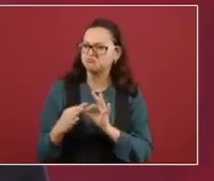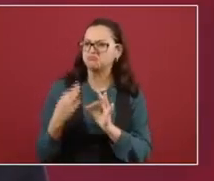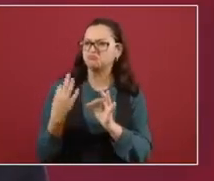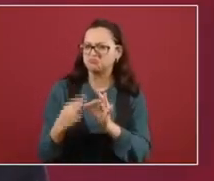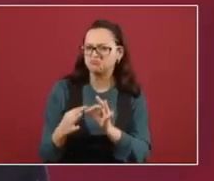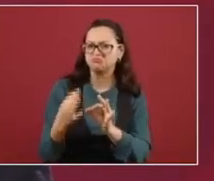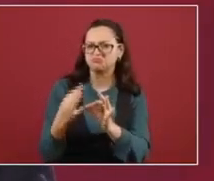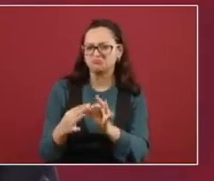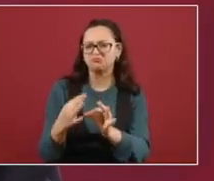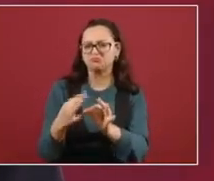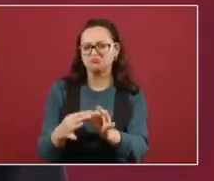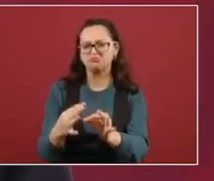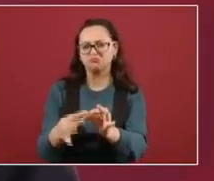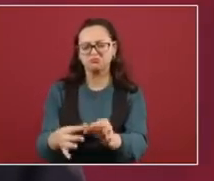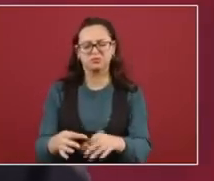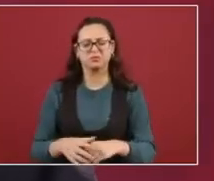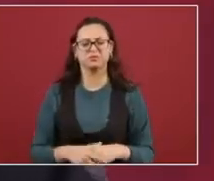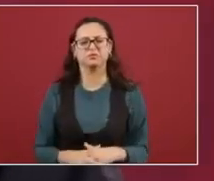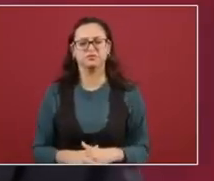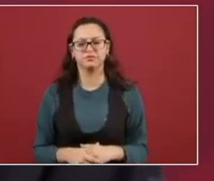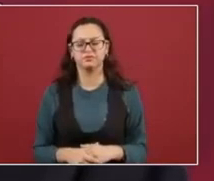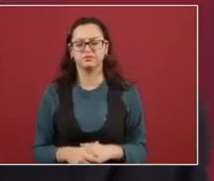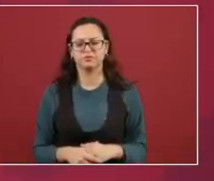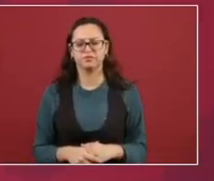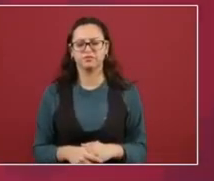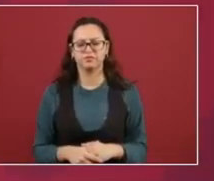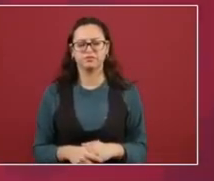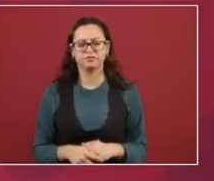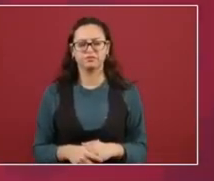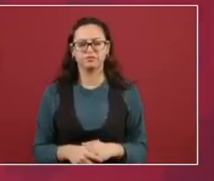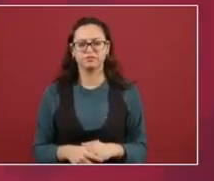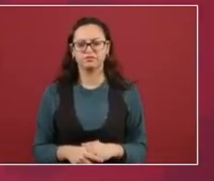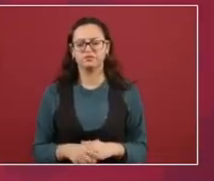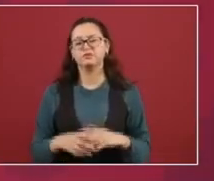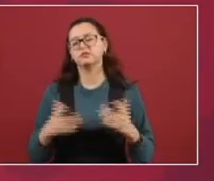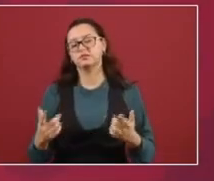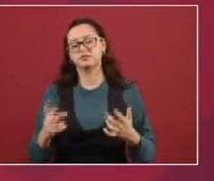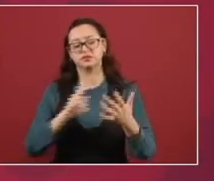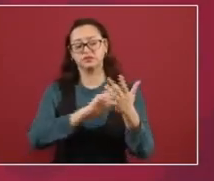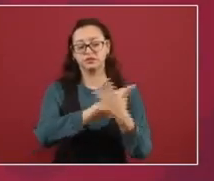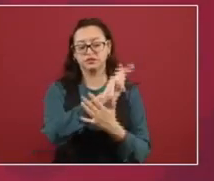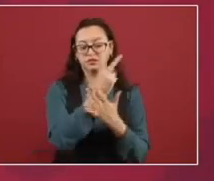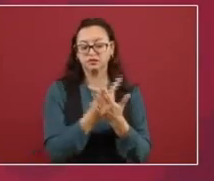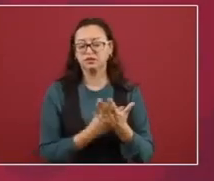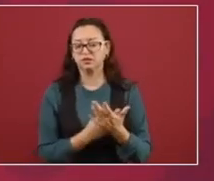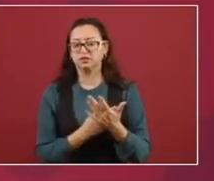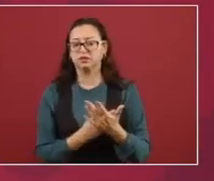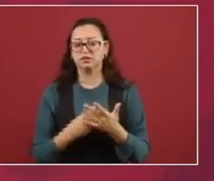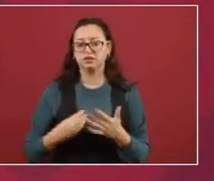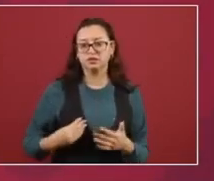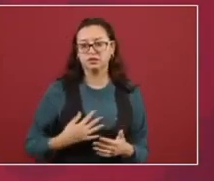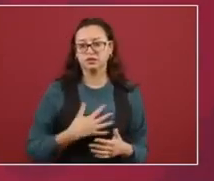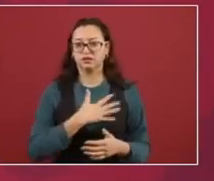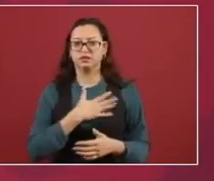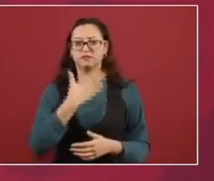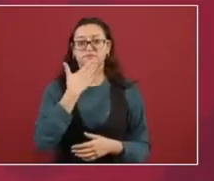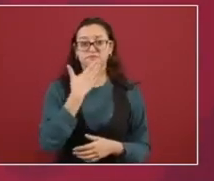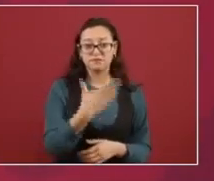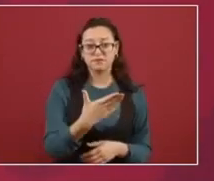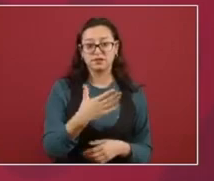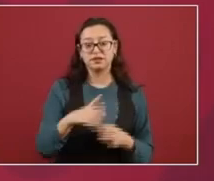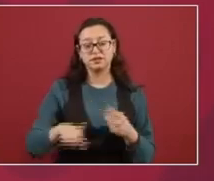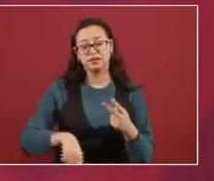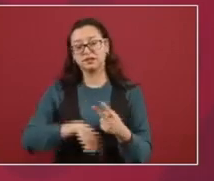avanzando, tanto en los programas de bienestar como en